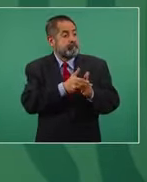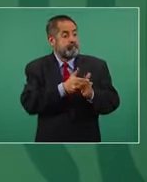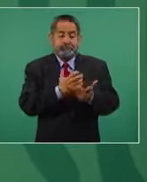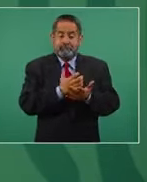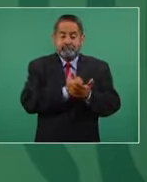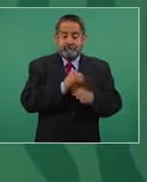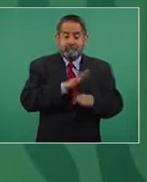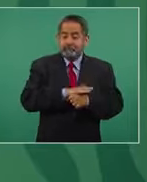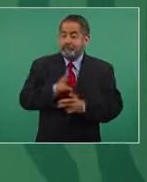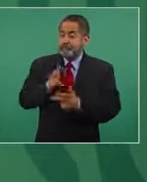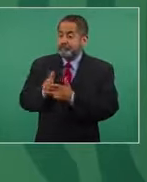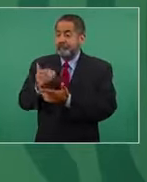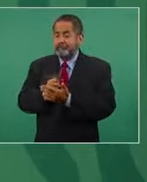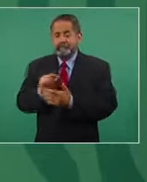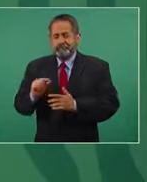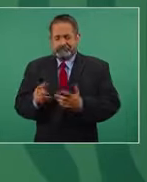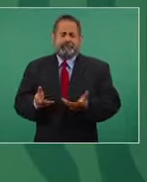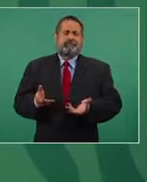Ahora voy